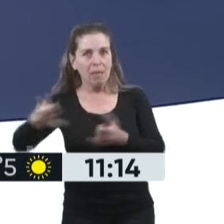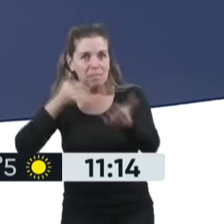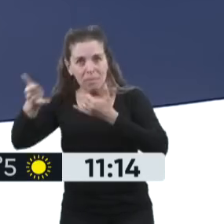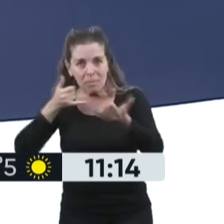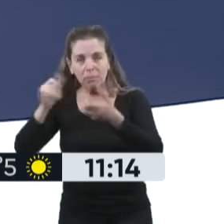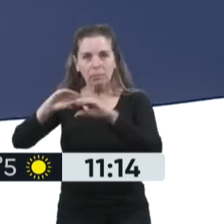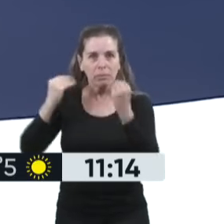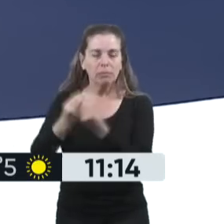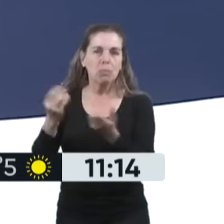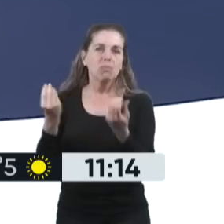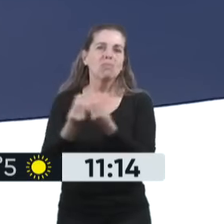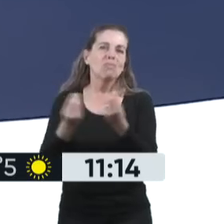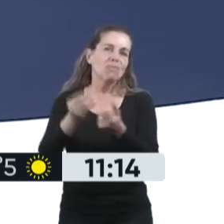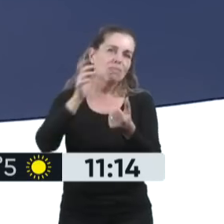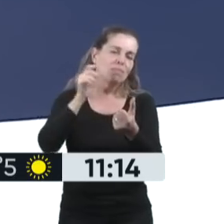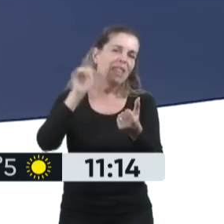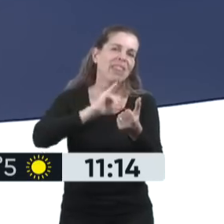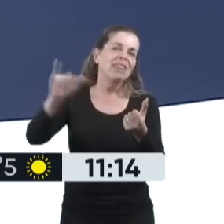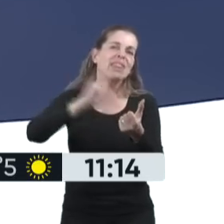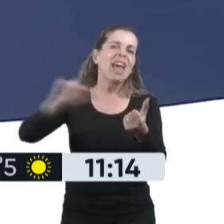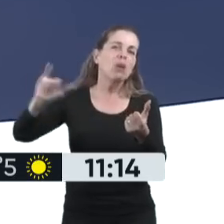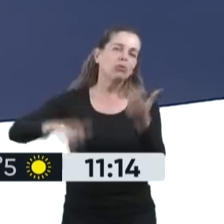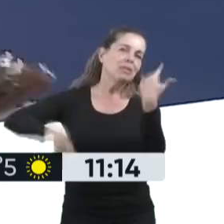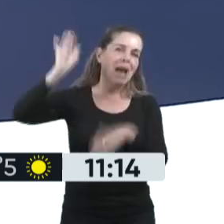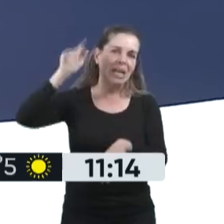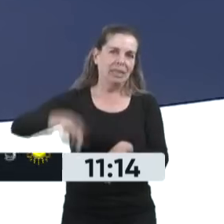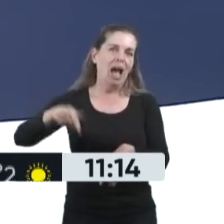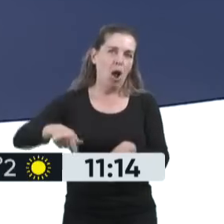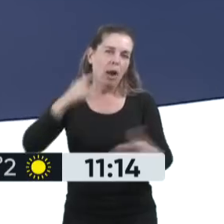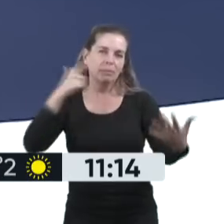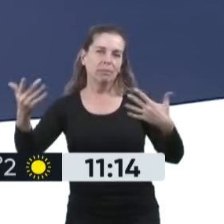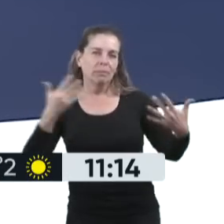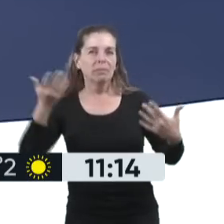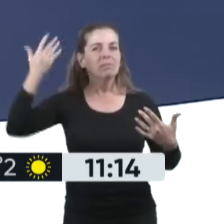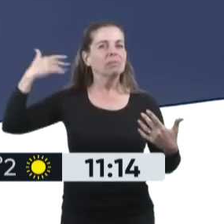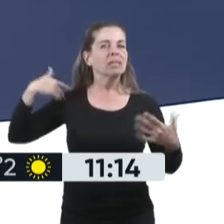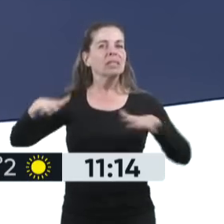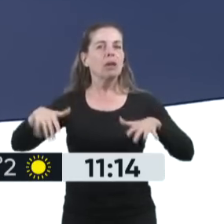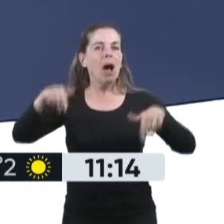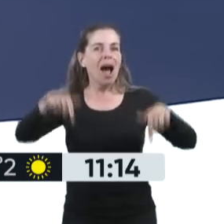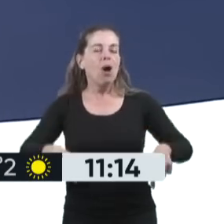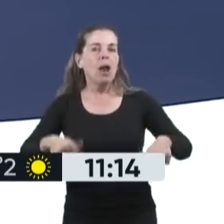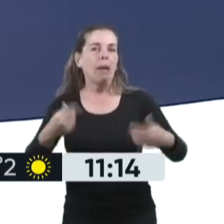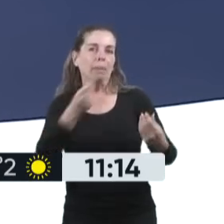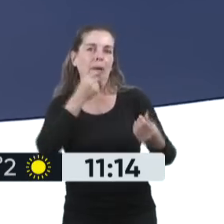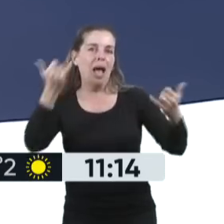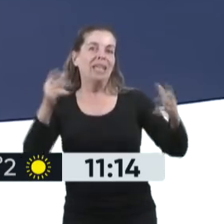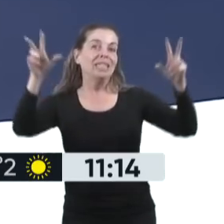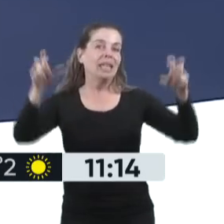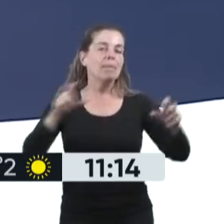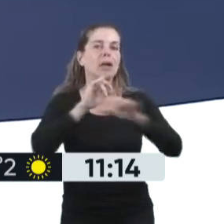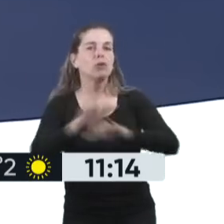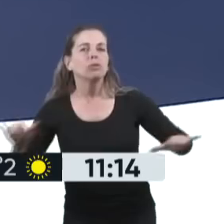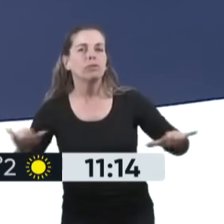más denuncias que habitualmente, como suele suceder cuando aparecen estos casos de gran